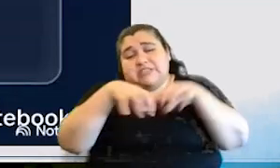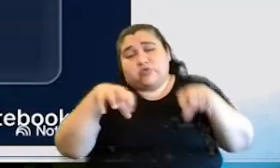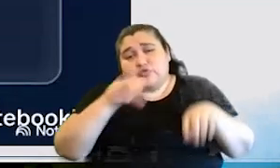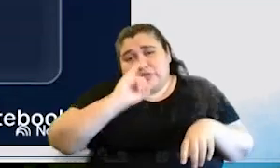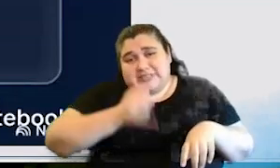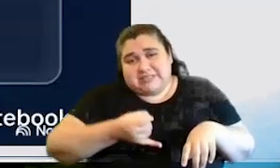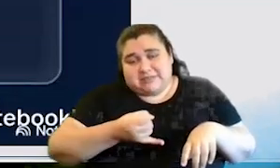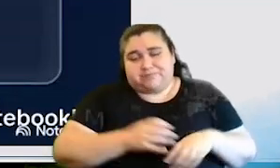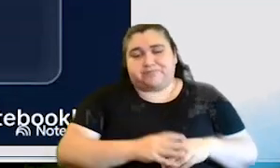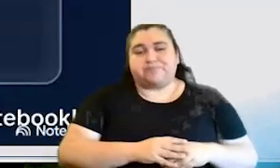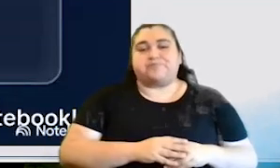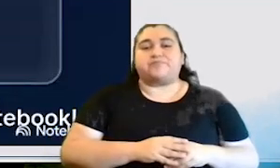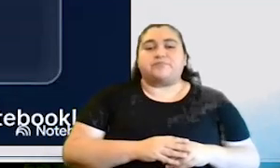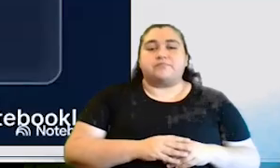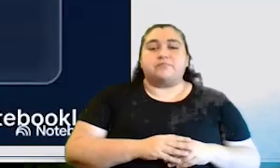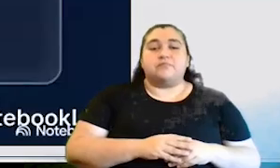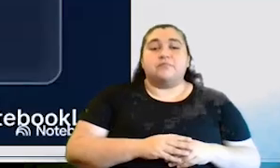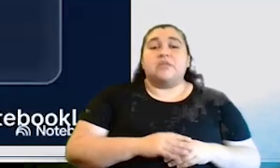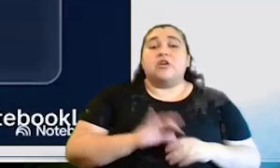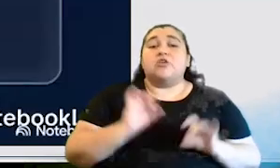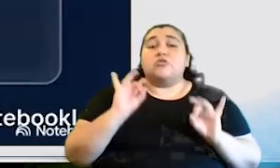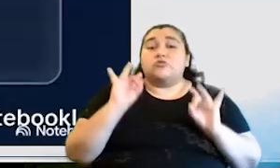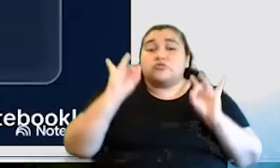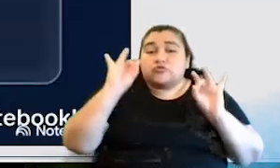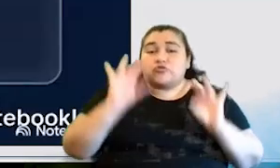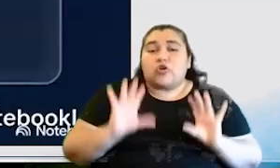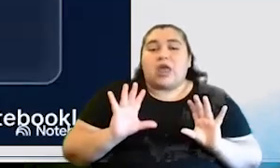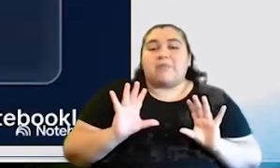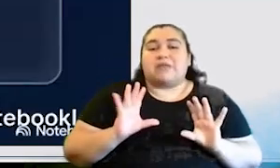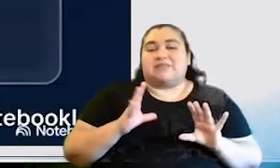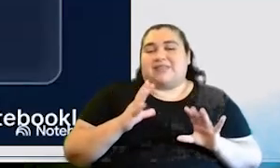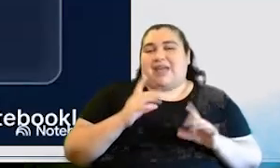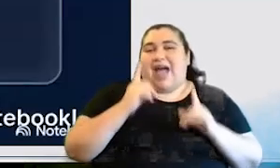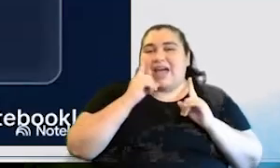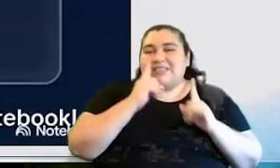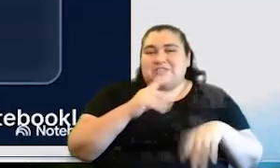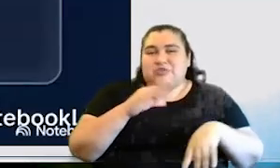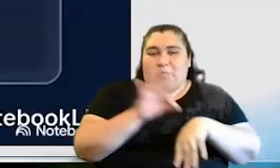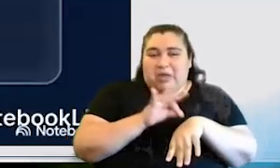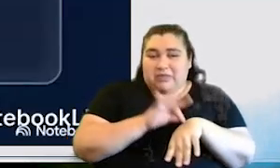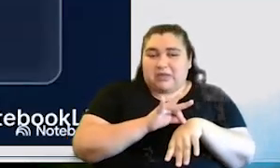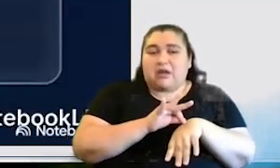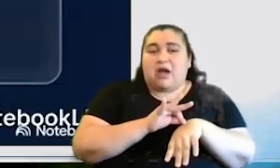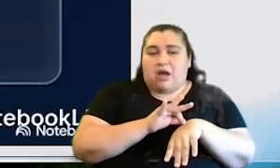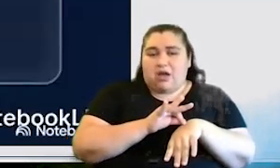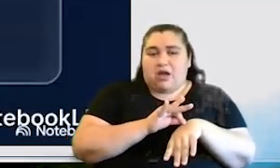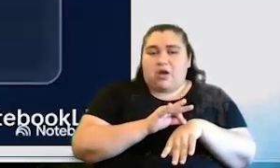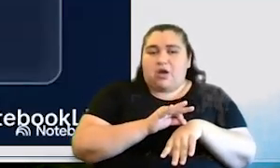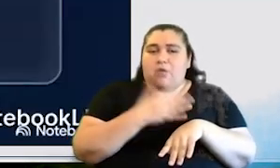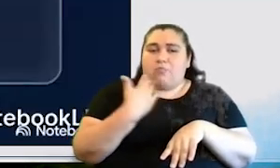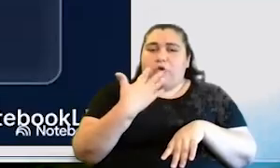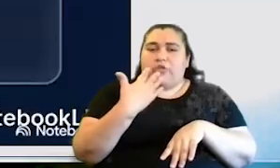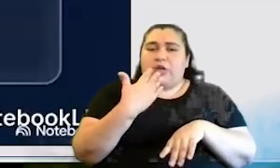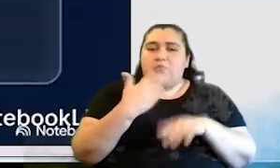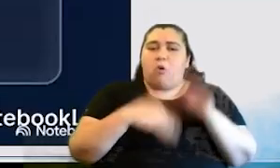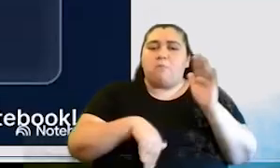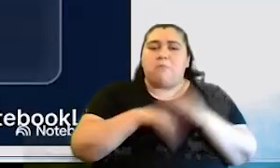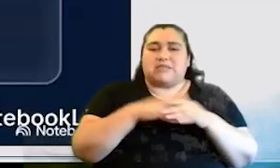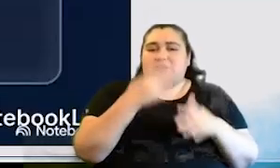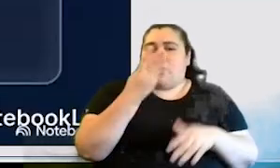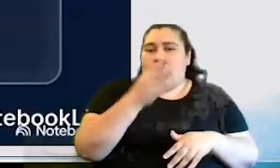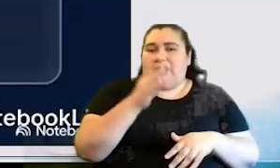perdón, no en ambos casos, solo en el caso de honorario de asistencia médica, nosotros podemos deducir el 40% de lo que me facturaron.